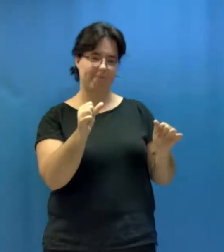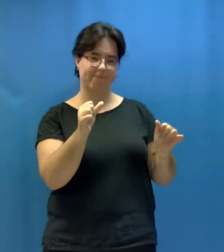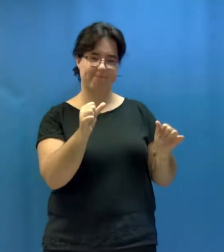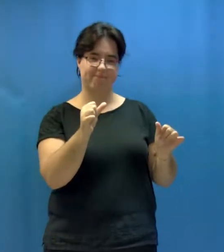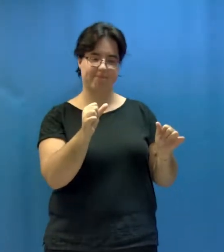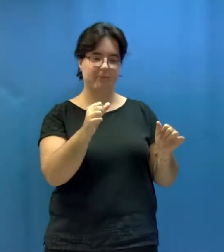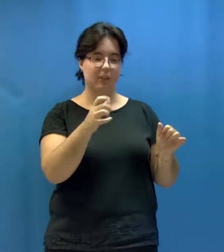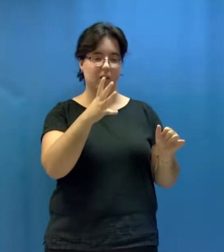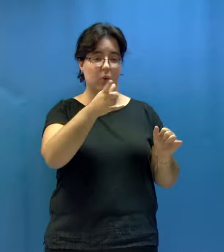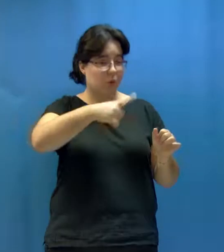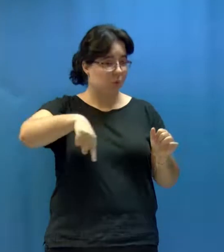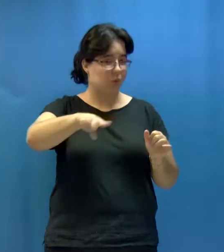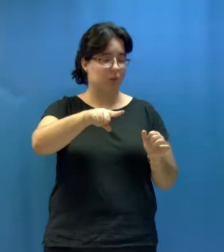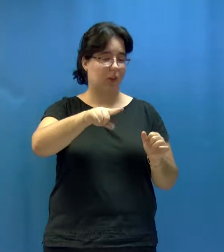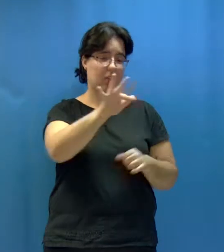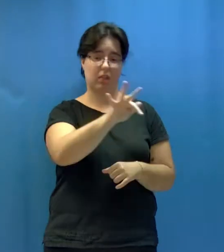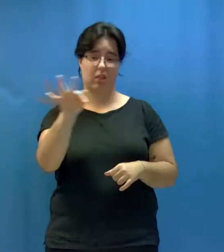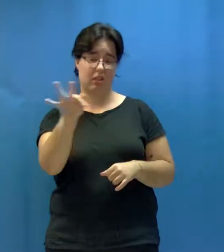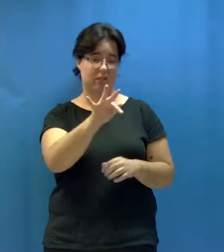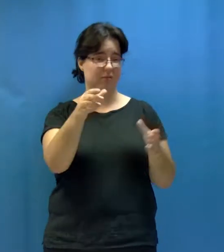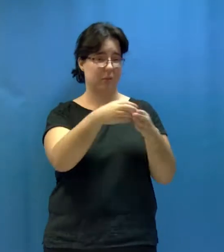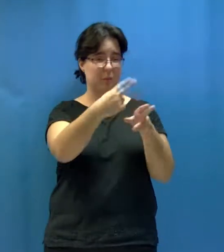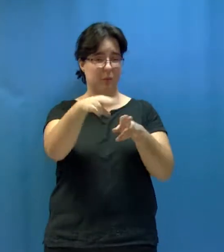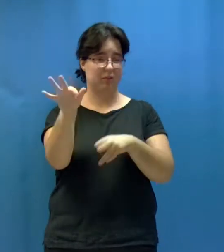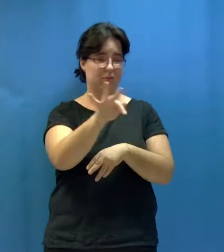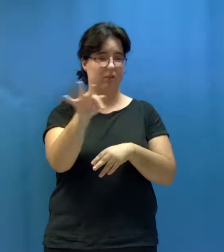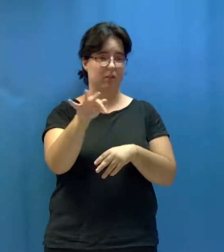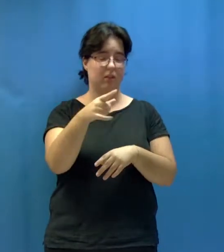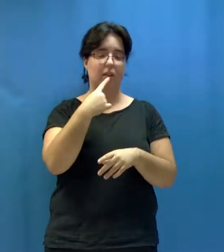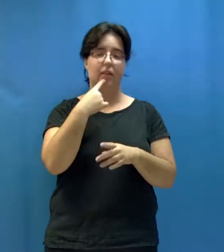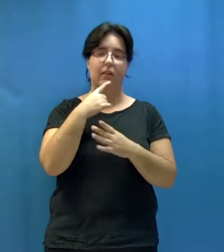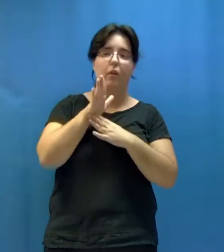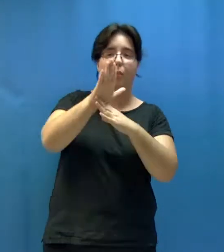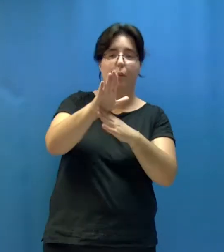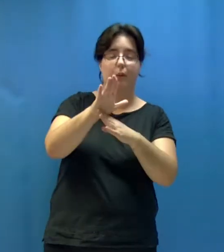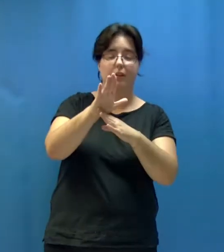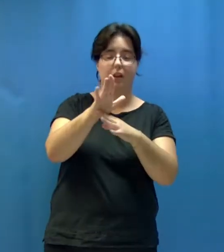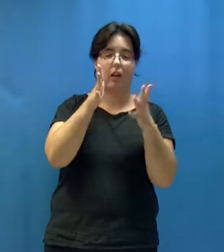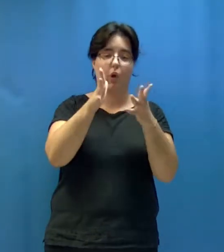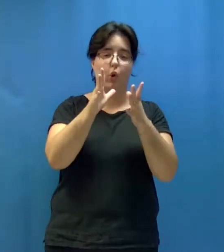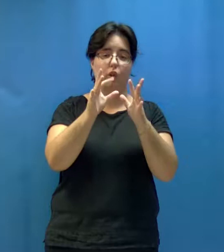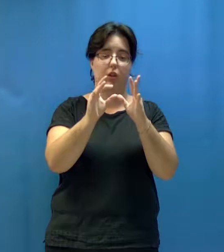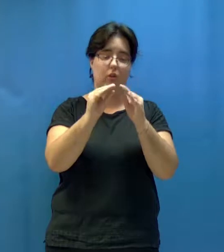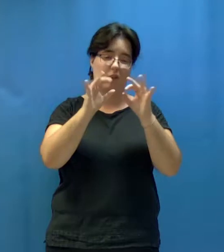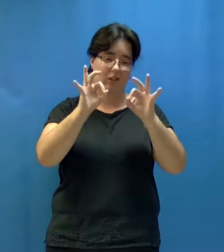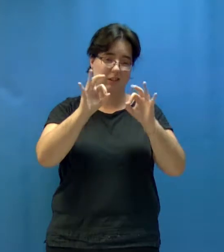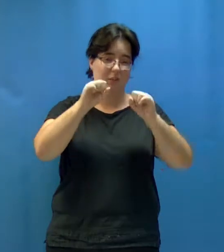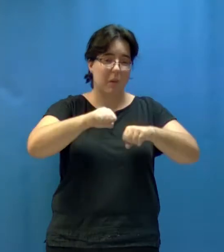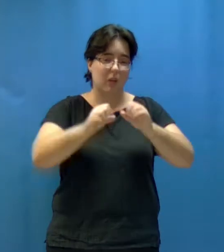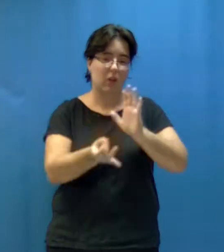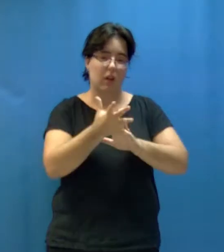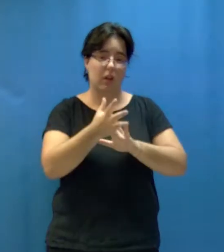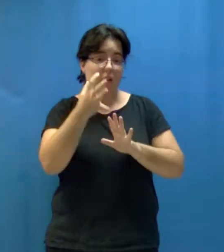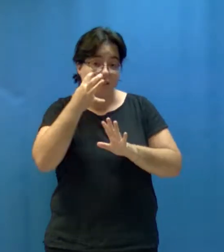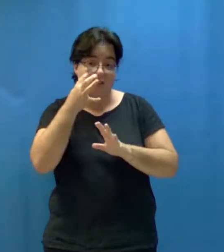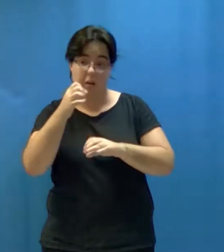del bipartido, traen aquí la propuesta de crear un Consejo Municipal de Personas Mayores de espaldas a las personas mayores. Ya vamos mal. Porque actualmente existe